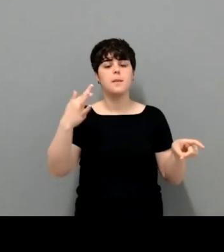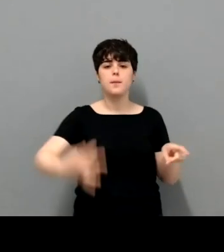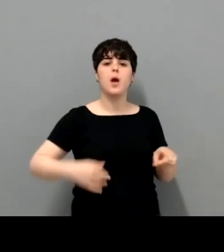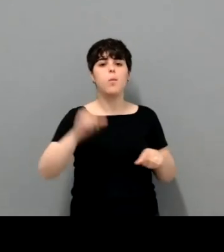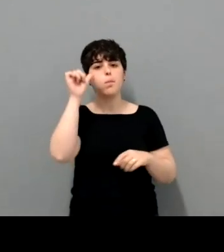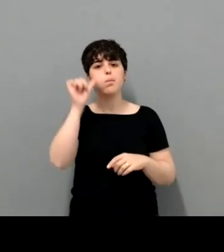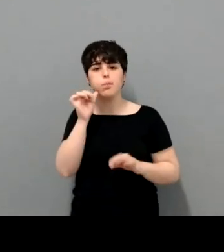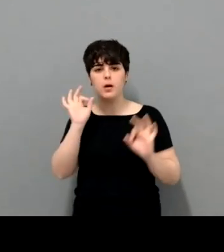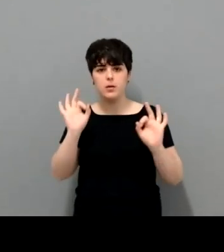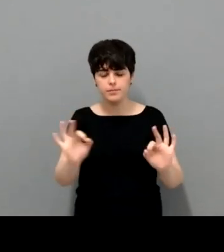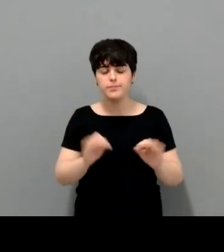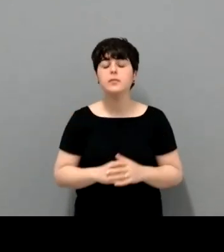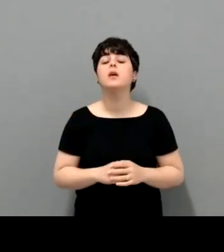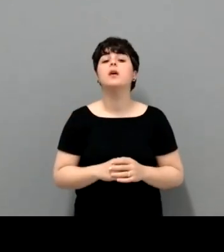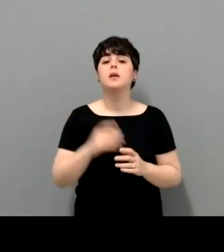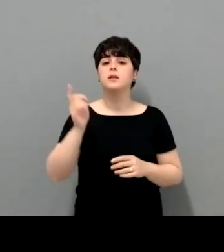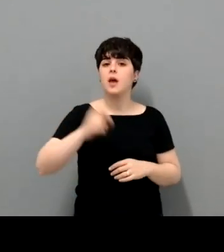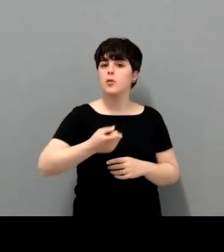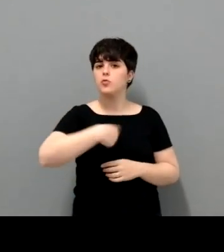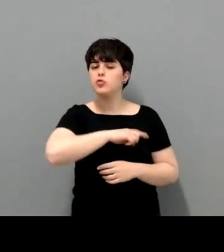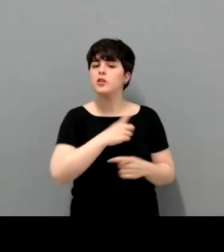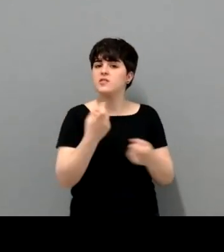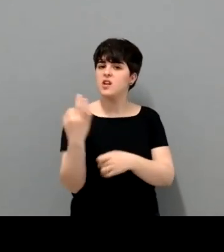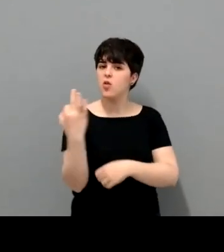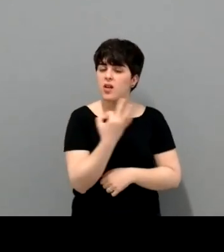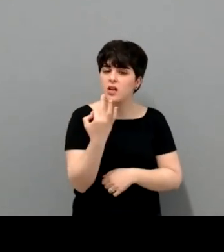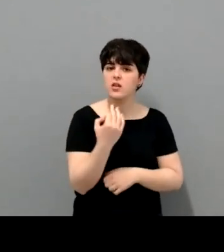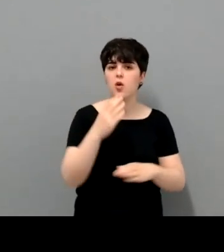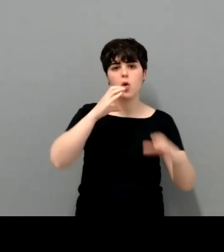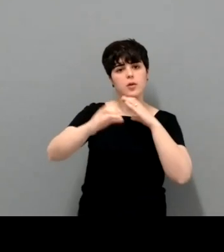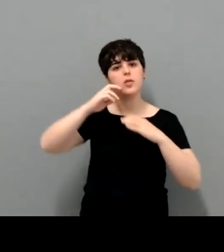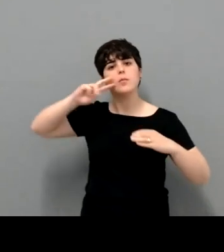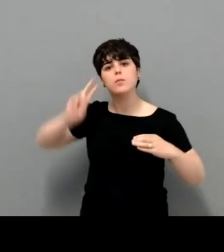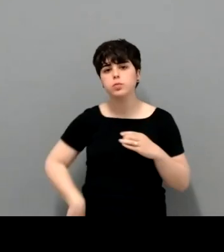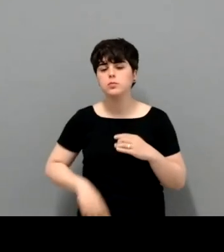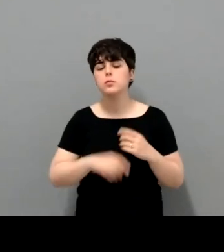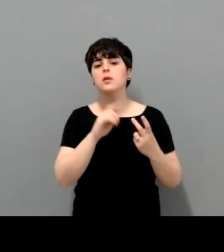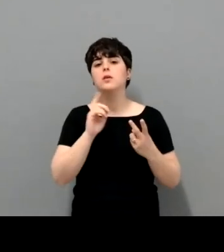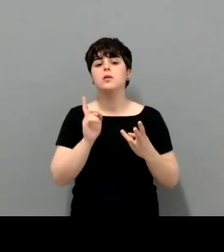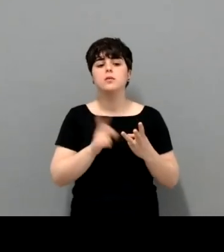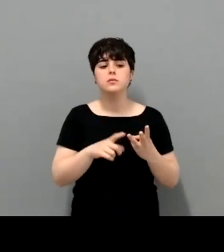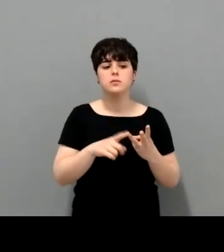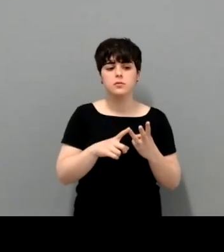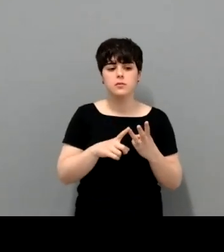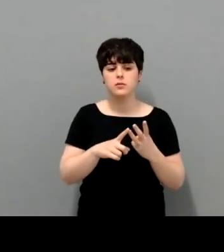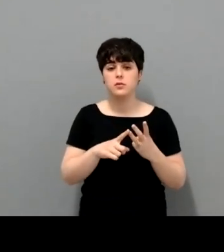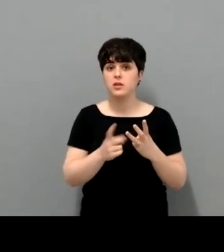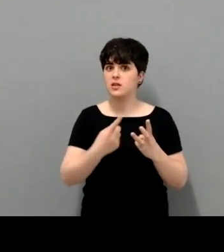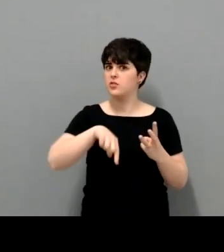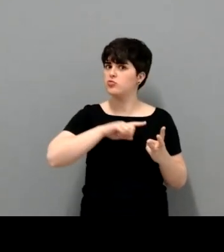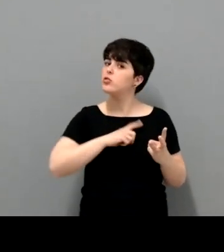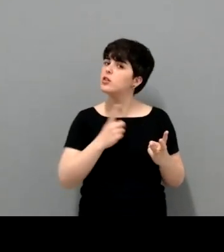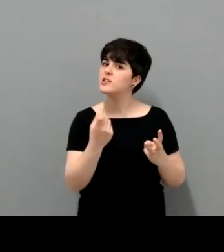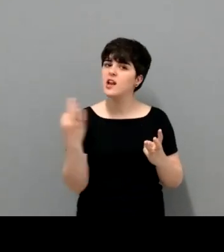obstetricia. Necesitamos reconocer su comunicación. Necesitamos